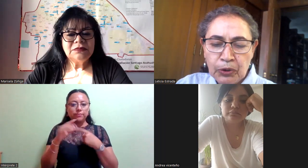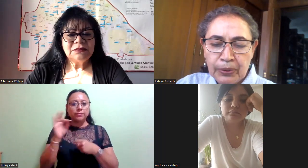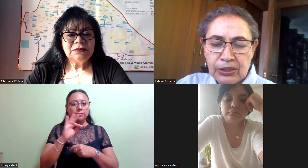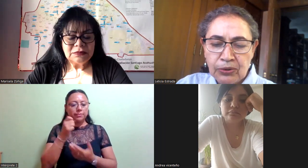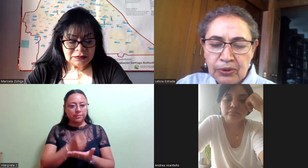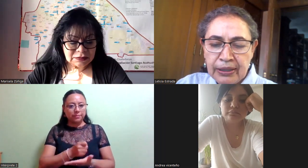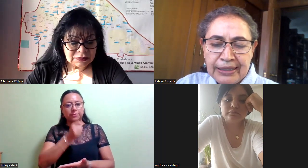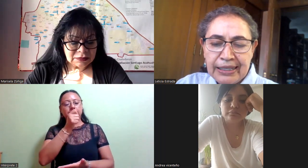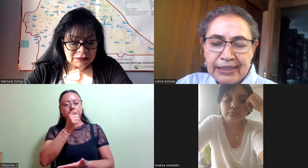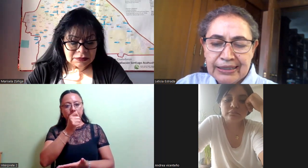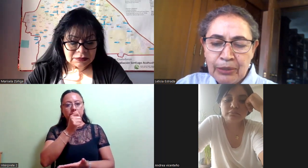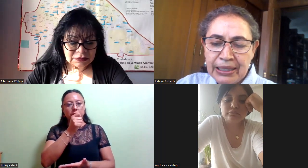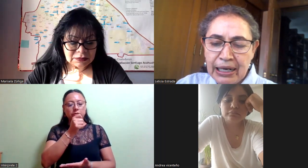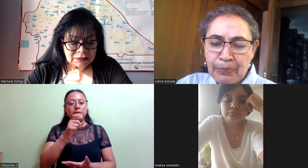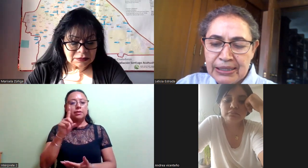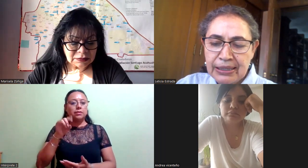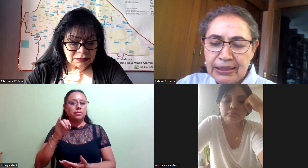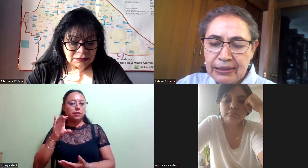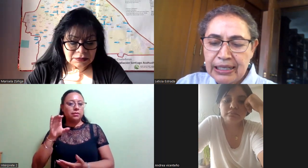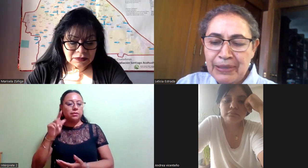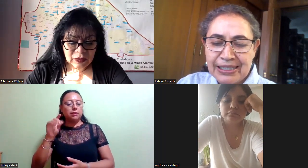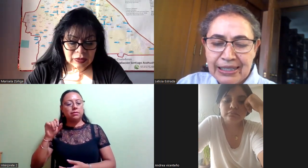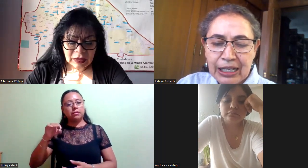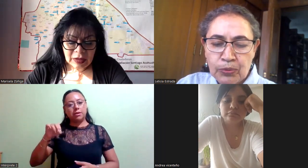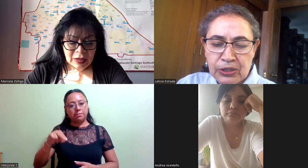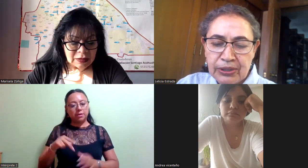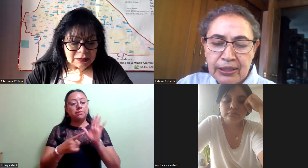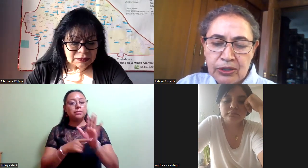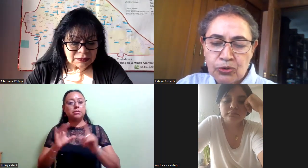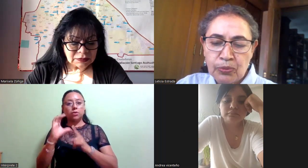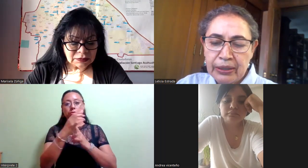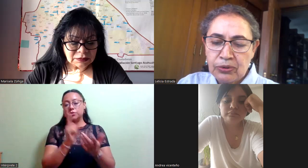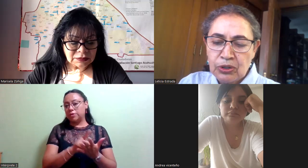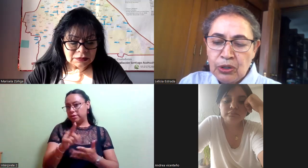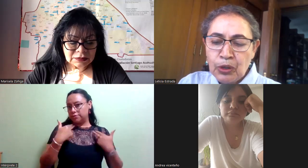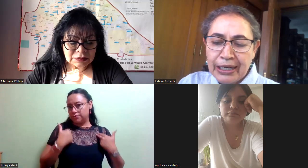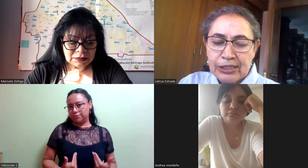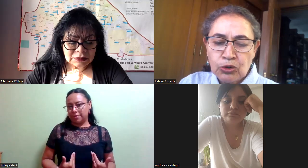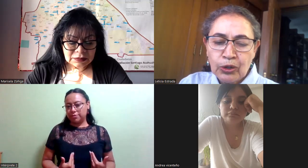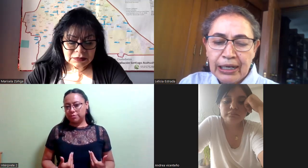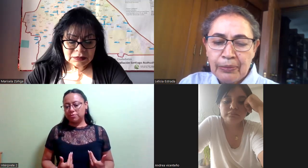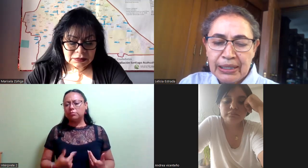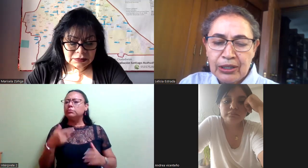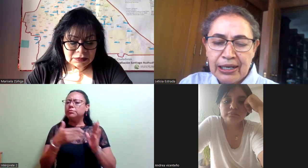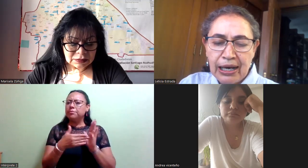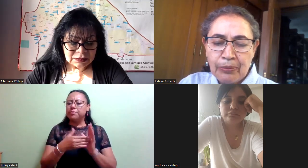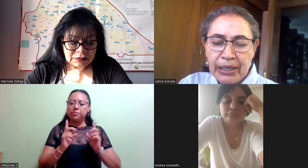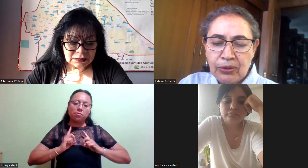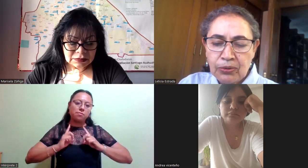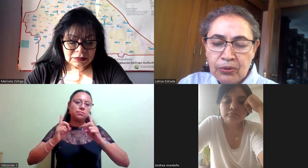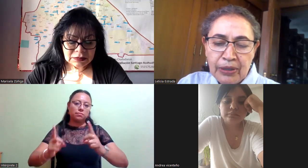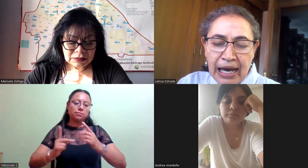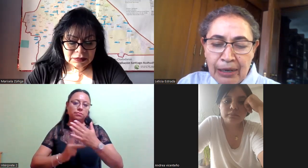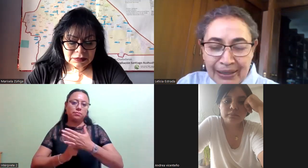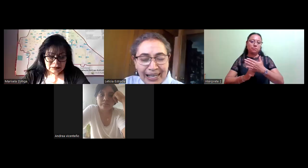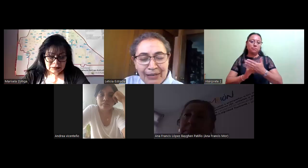caso aprobación del dictamen de la que presenta la Comisión de Derechos Humanos por la que se otorga la medalla al